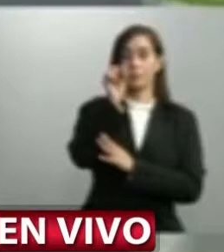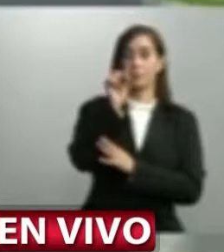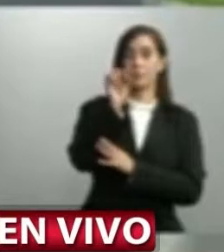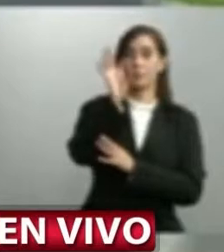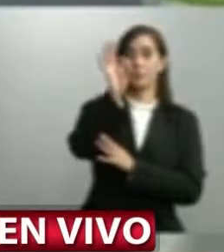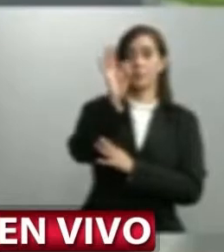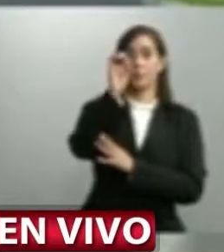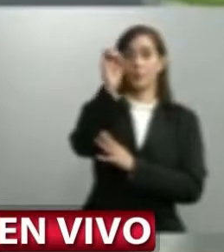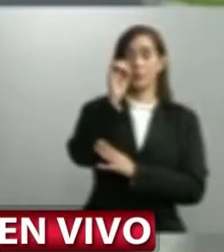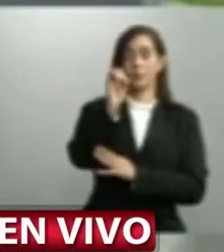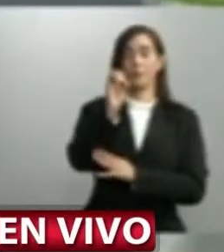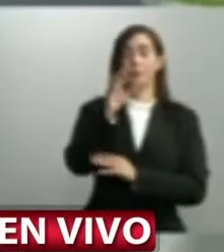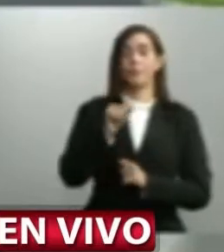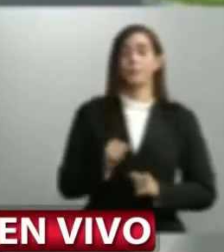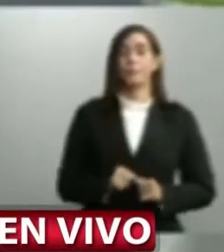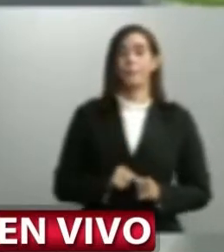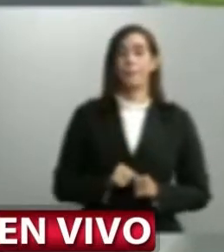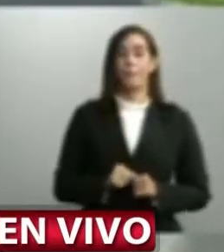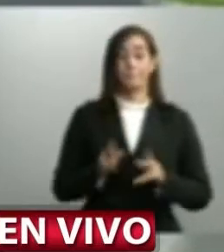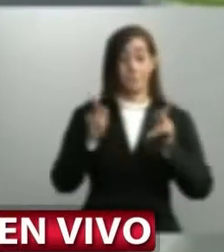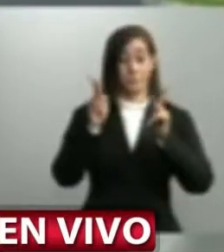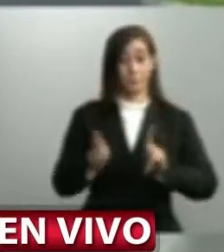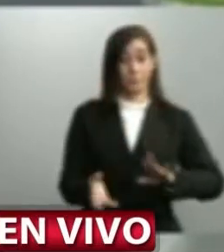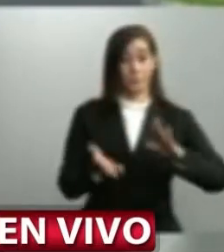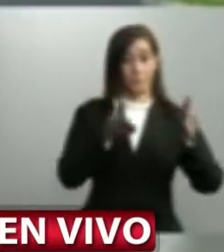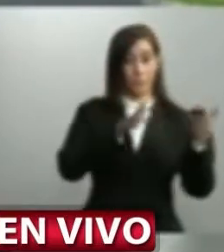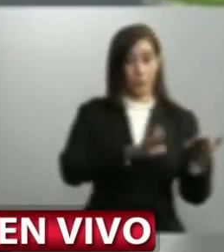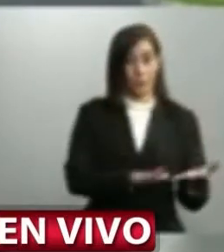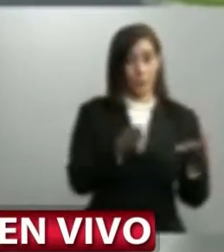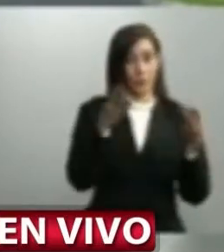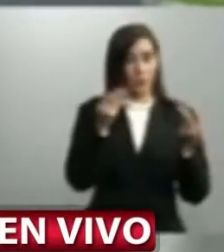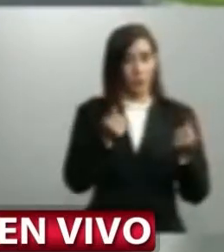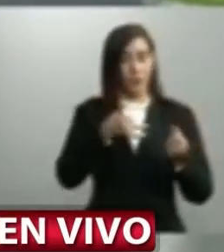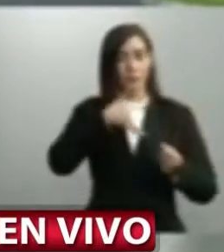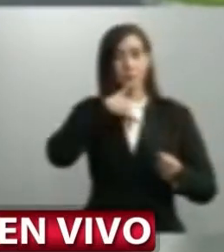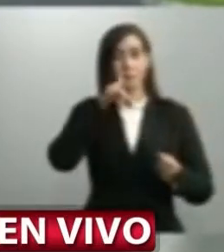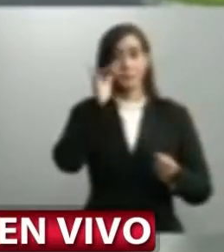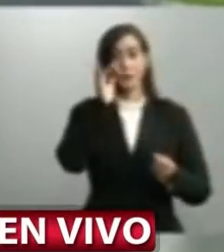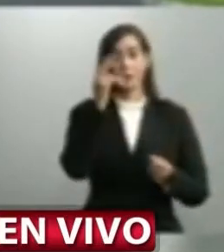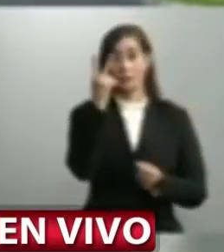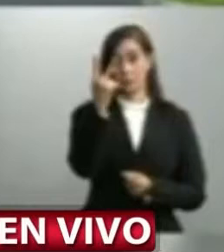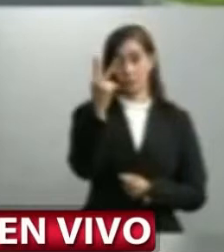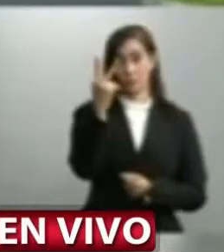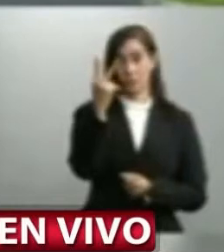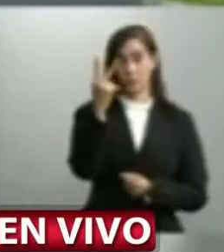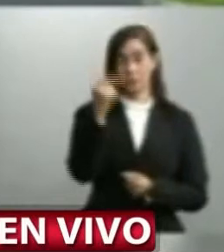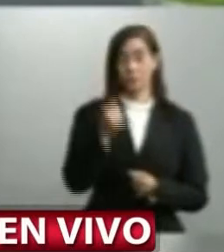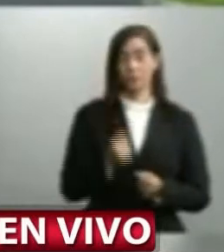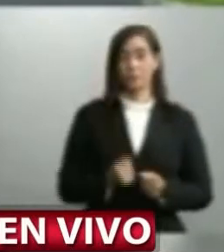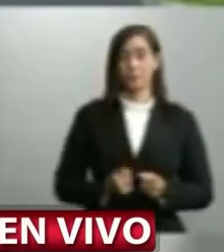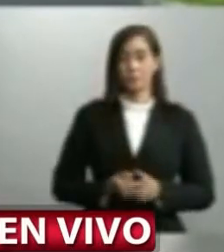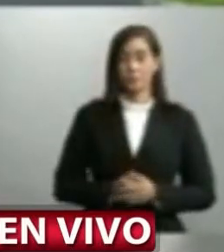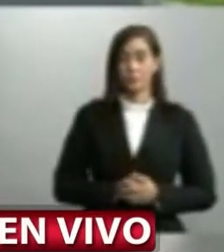35.9%. El número de fallecidos en el día de ayer, 2 personas.